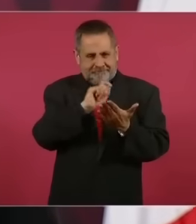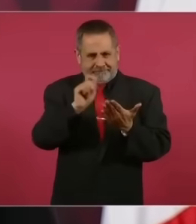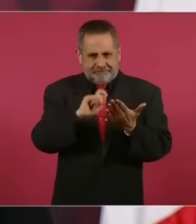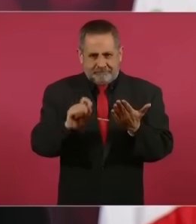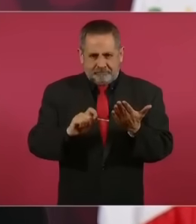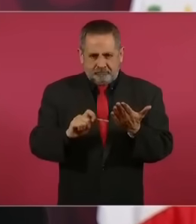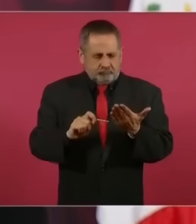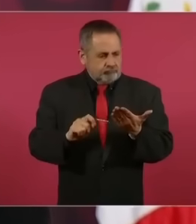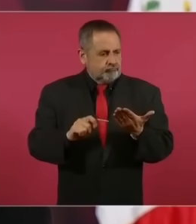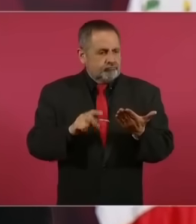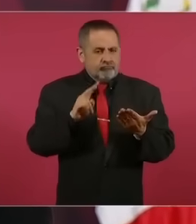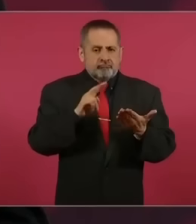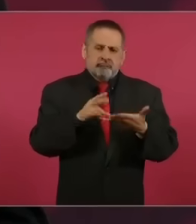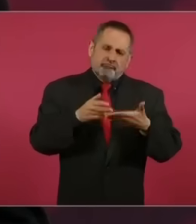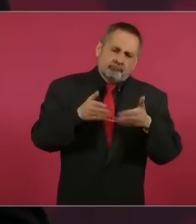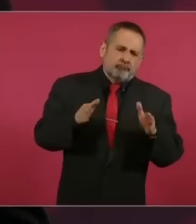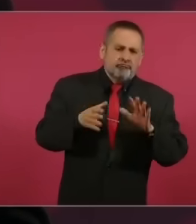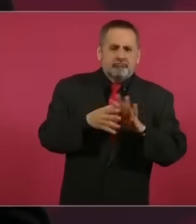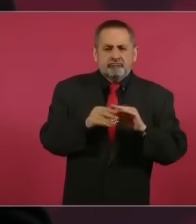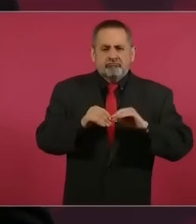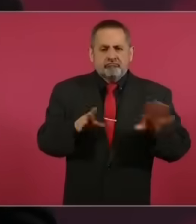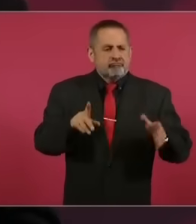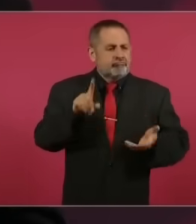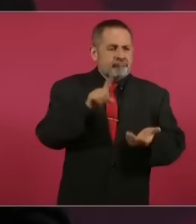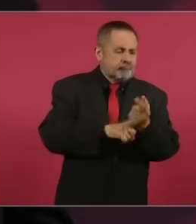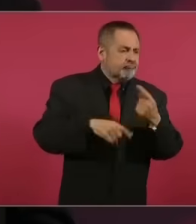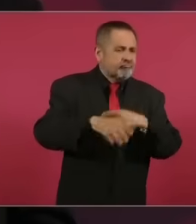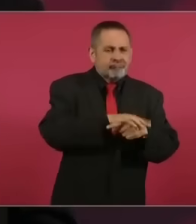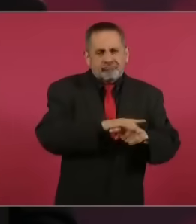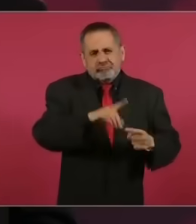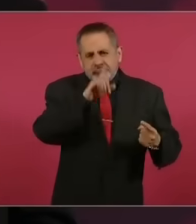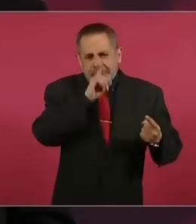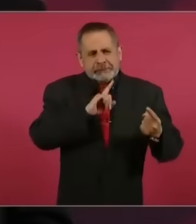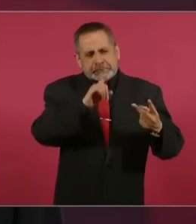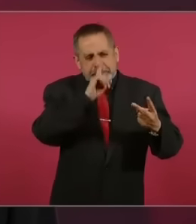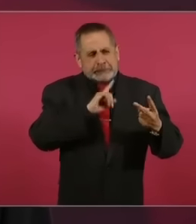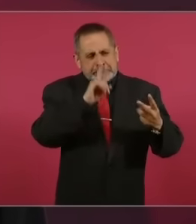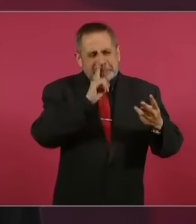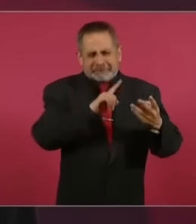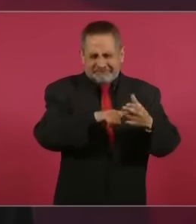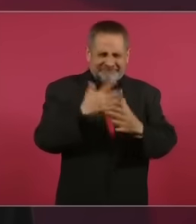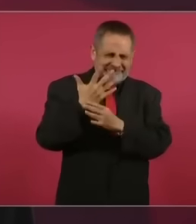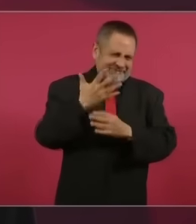poniendo al descubierto toda la mentira que significó